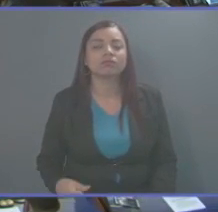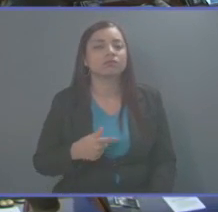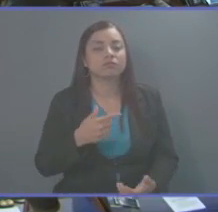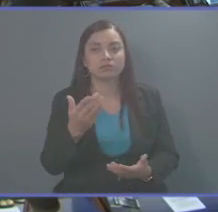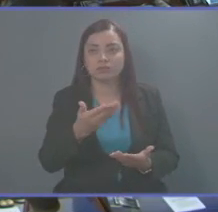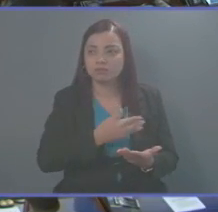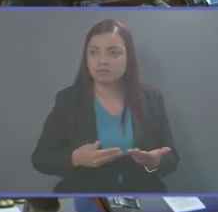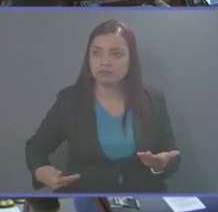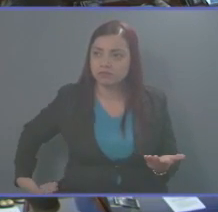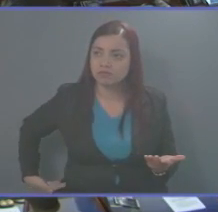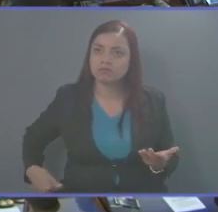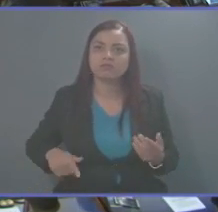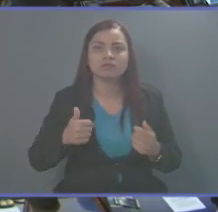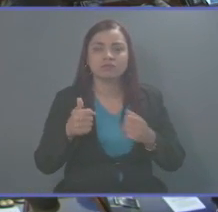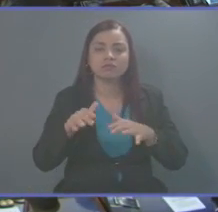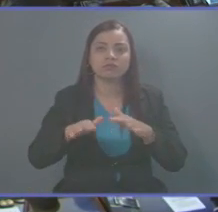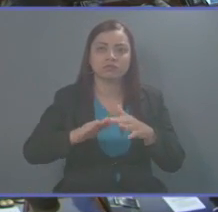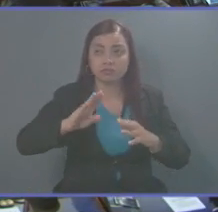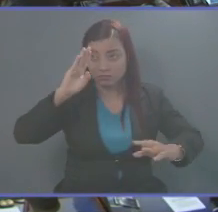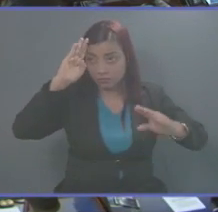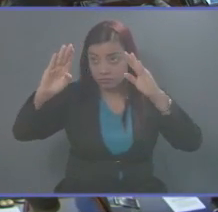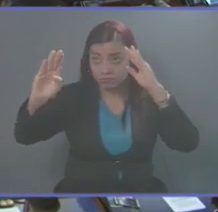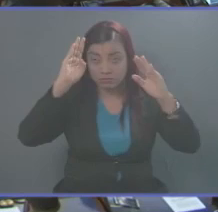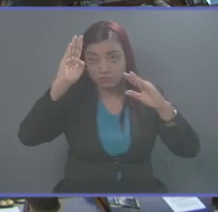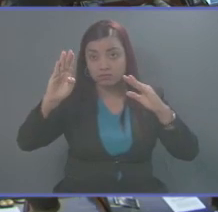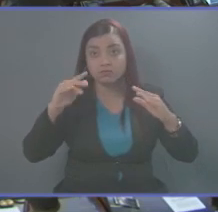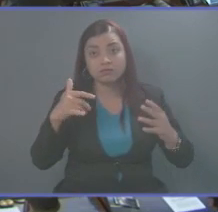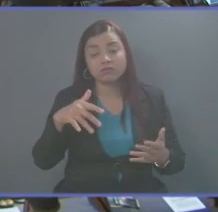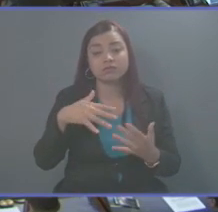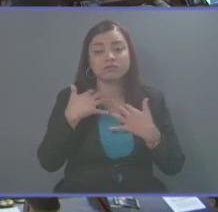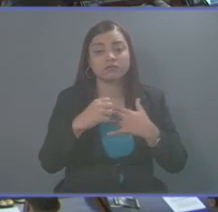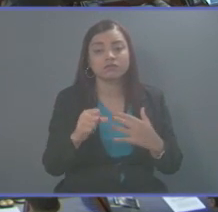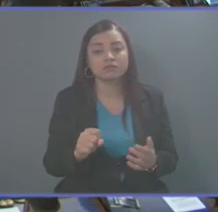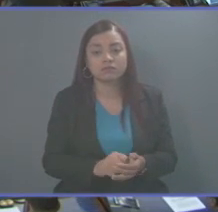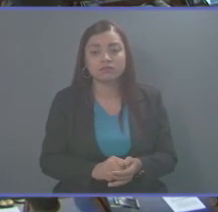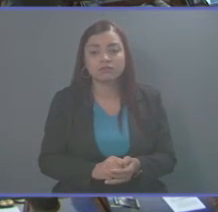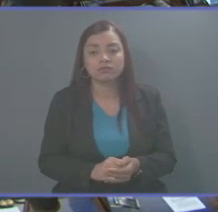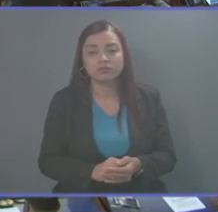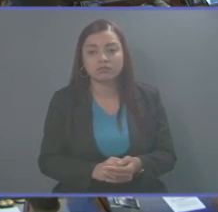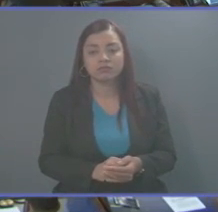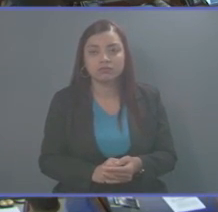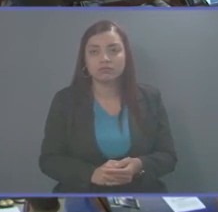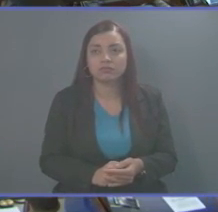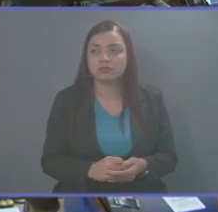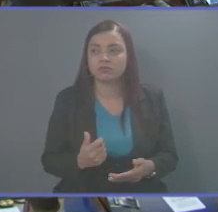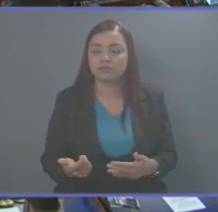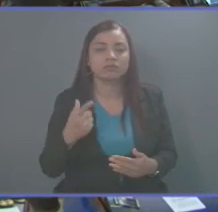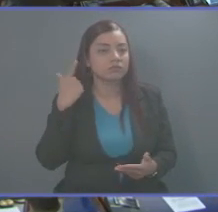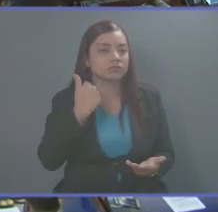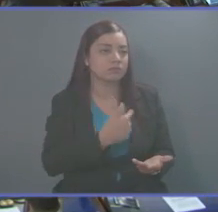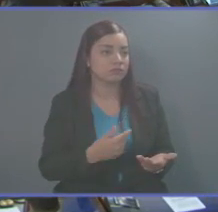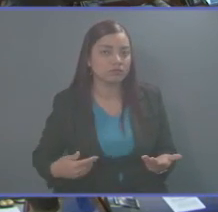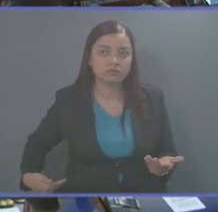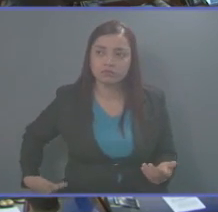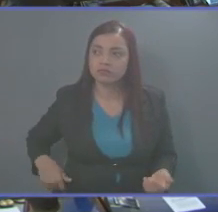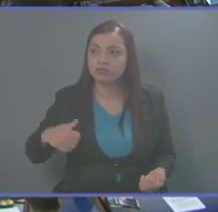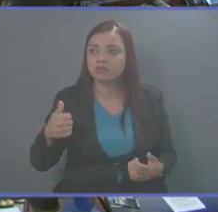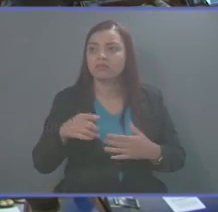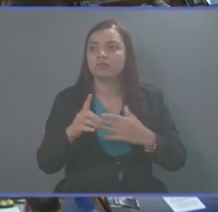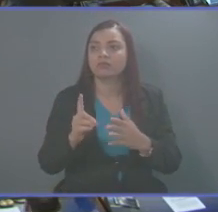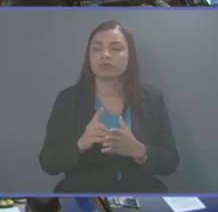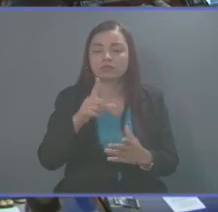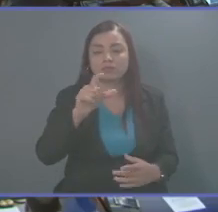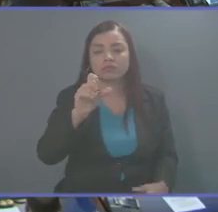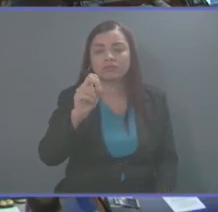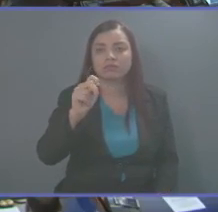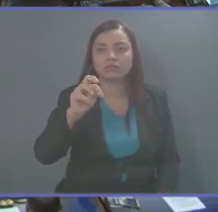Presidente, gracias. Un saludo al Pleno Legislativo. Sumarnos, presidente, a la petición del diputado Lorenzo